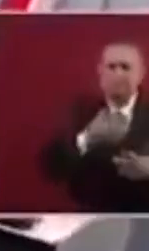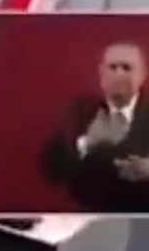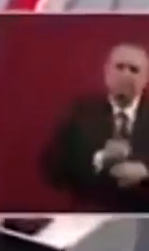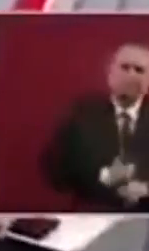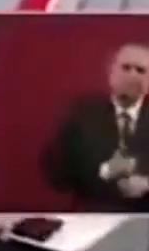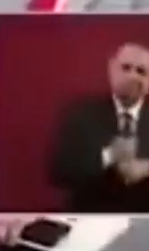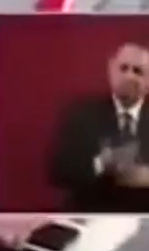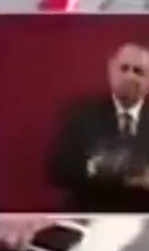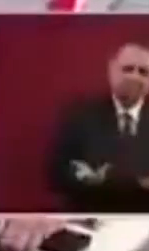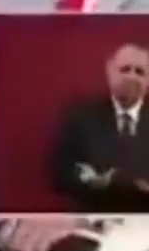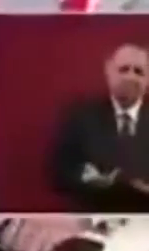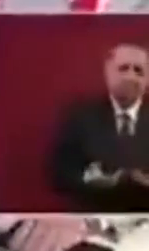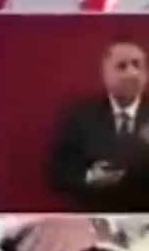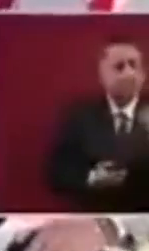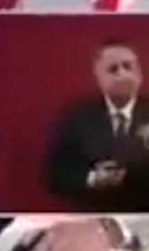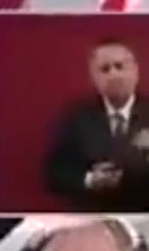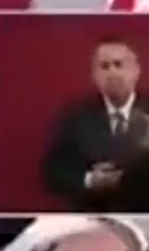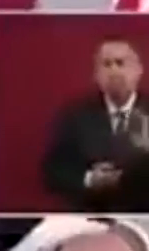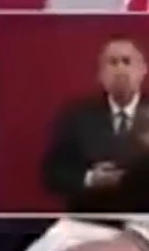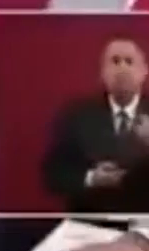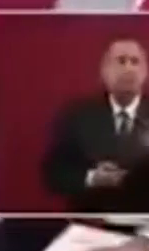o porque